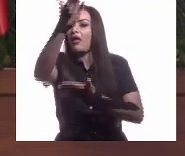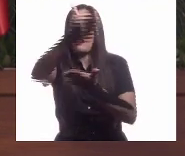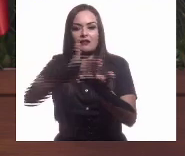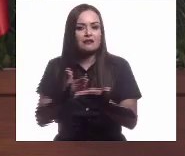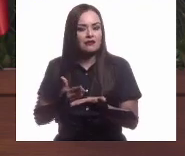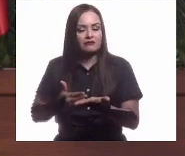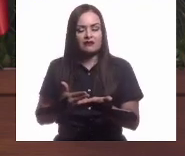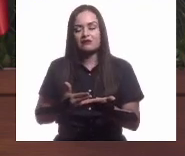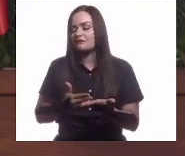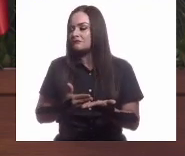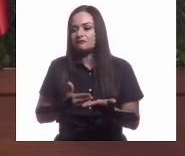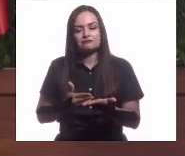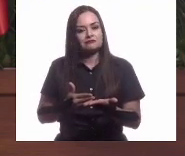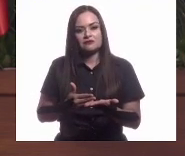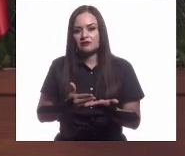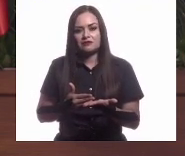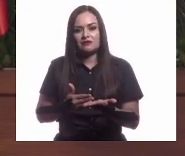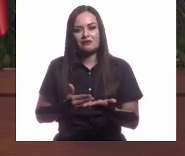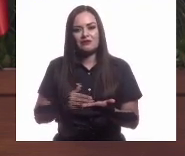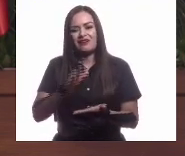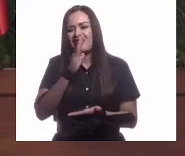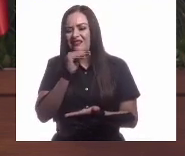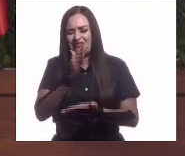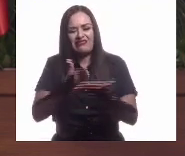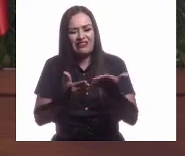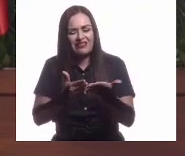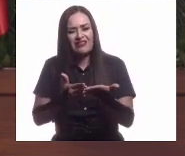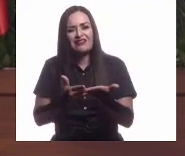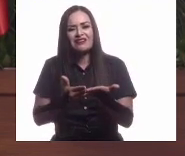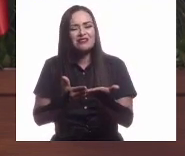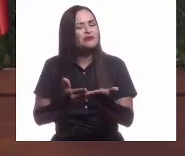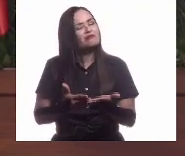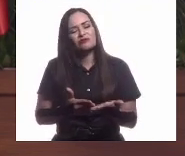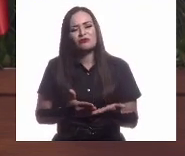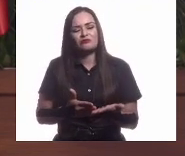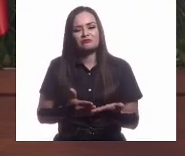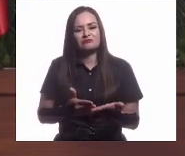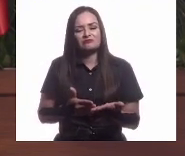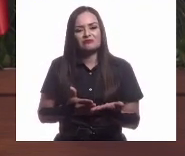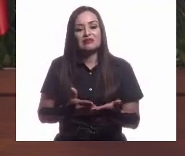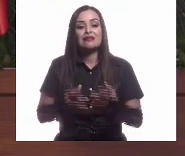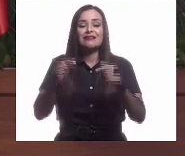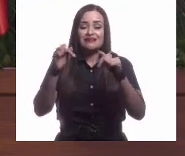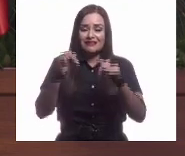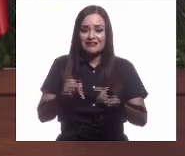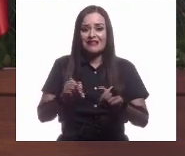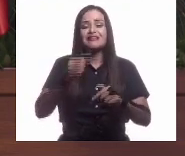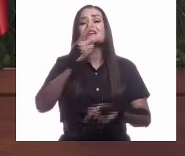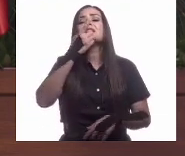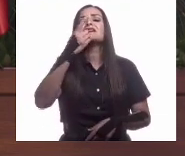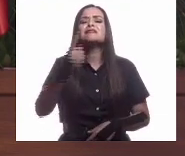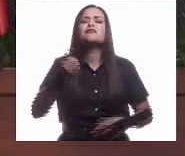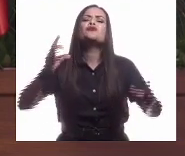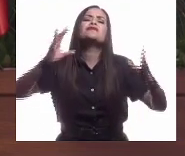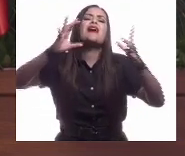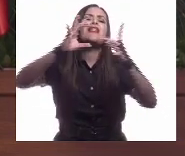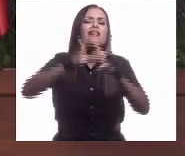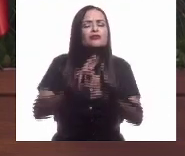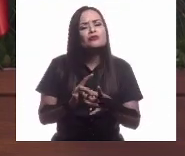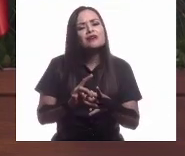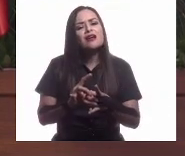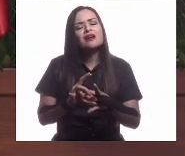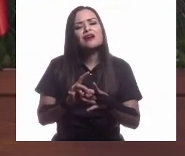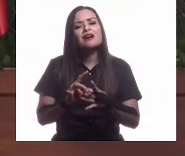polarización entorpece, la división encona, frena. Hacemos desde aquí un llamado a la unidad, a la